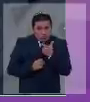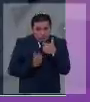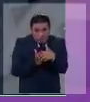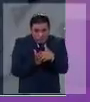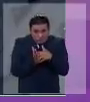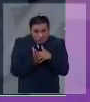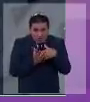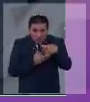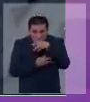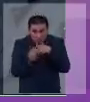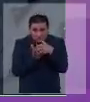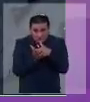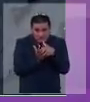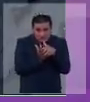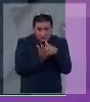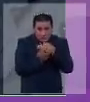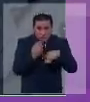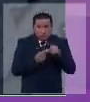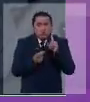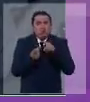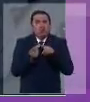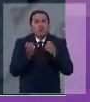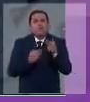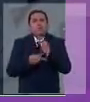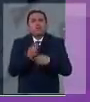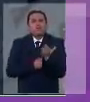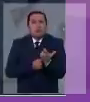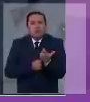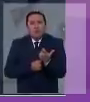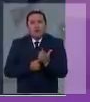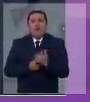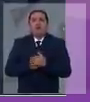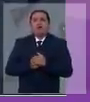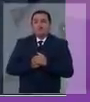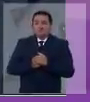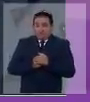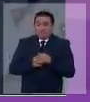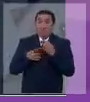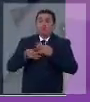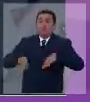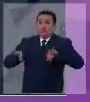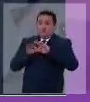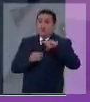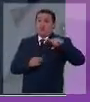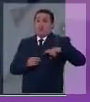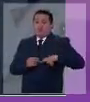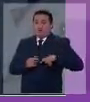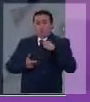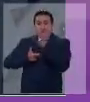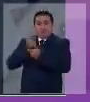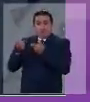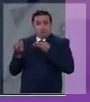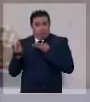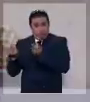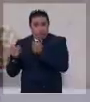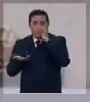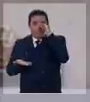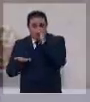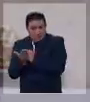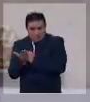Implica, en el caso de la inversión pública, disminuir el gasto corriente y aumentar el gasto en